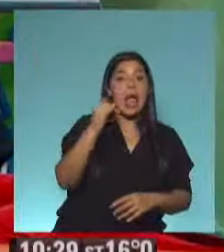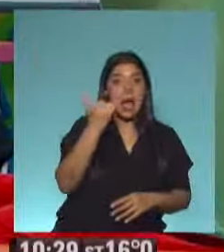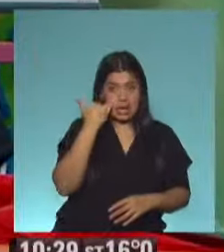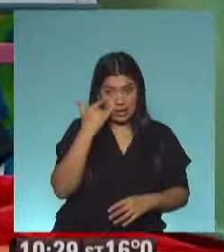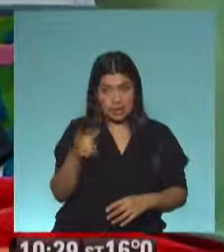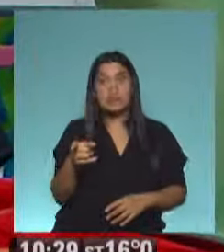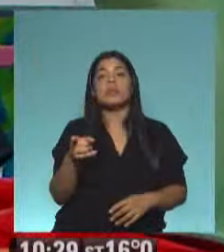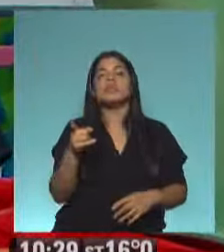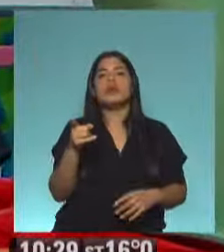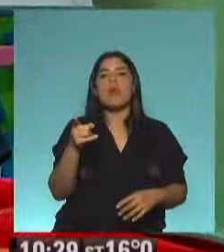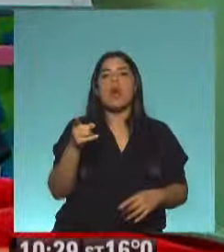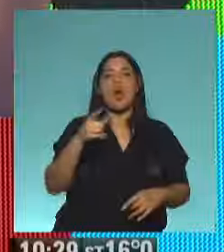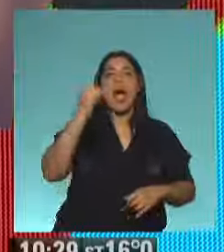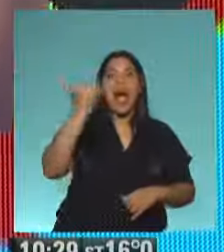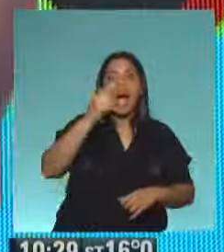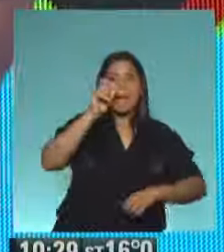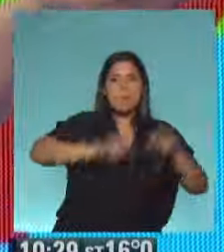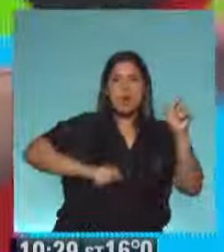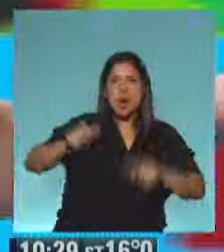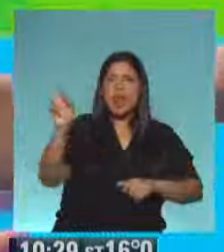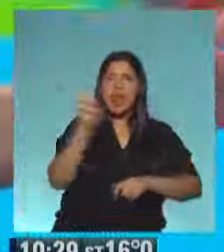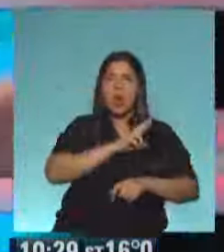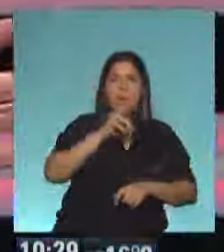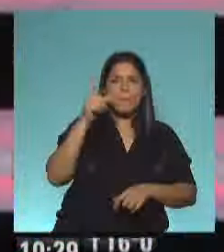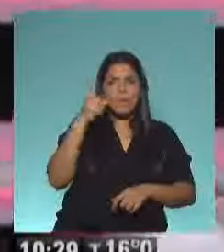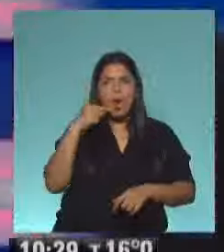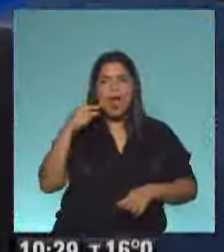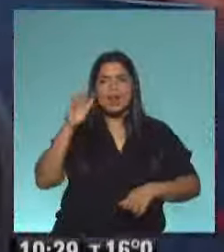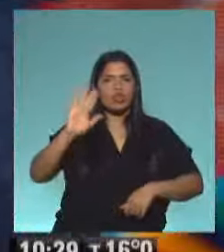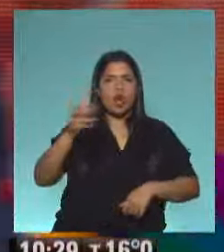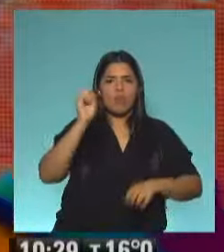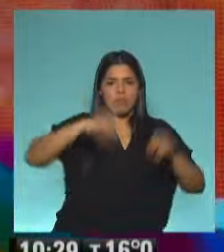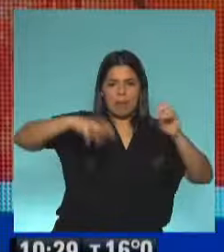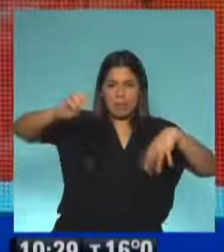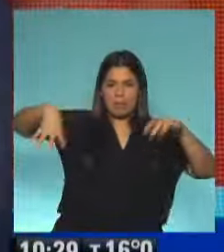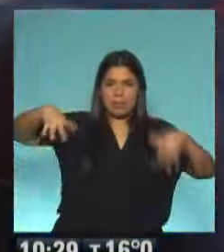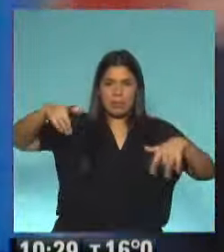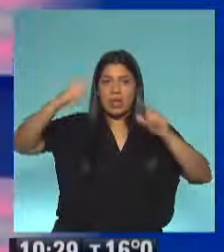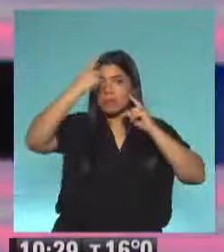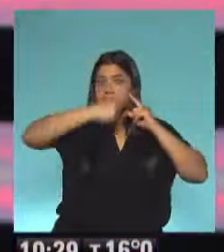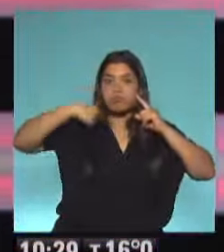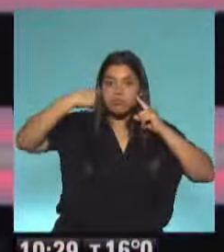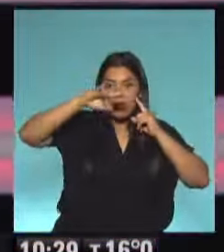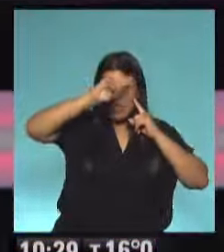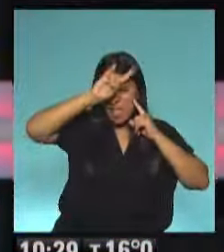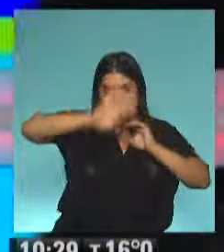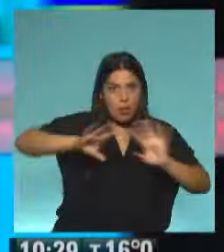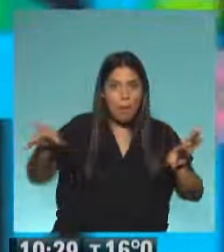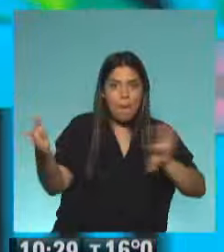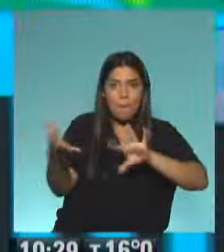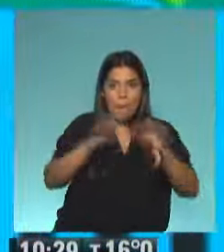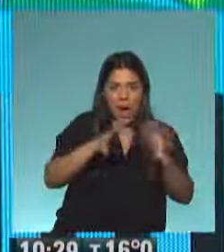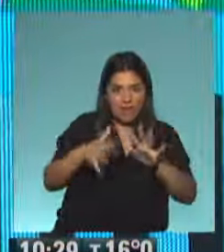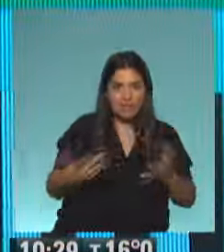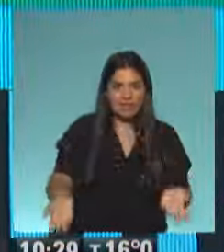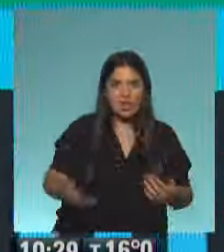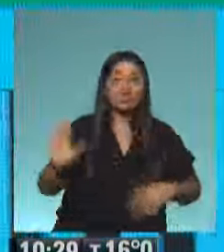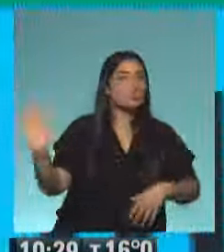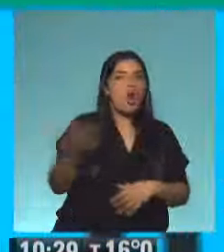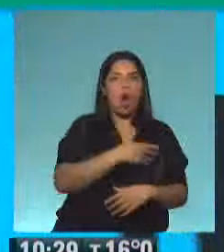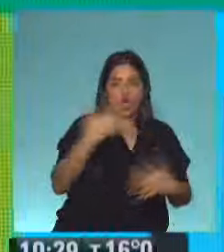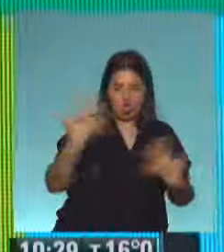de diablo. Las ¿por diabladas? ¿Por todos lados? Claro. O sea que aparecen más, como que yo podría agarrar esta máscara y hacerla aparecer. Sí, y son más. Todos disfrazados. Perfecto.